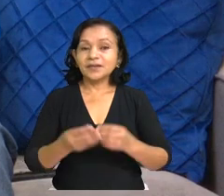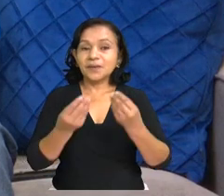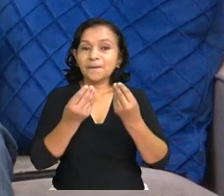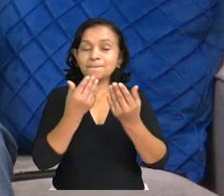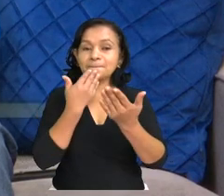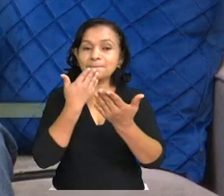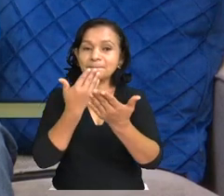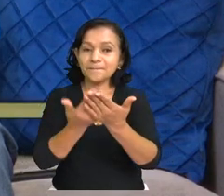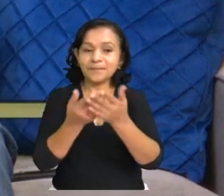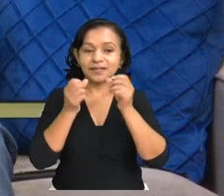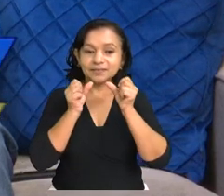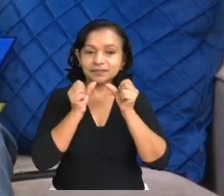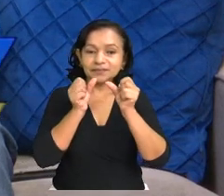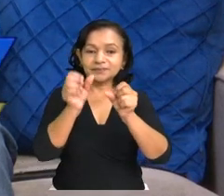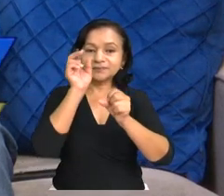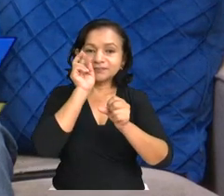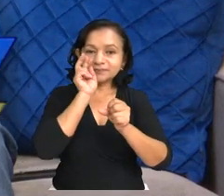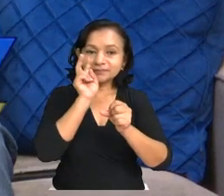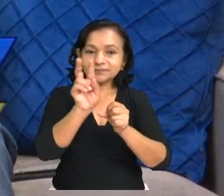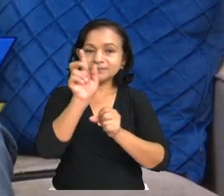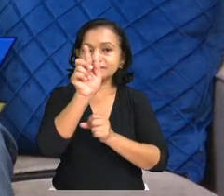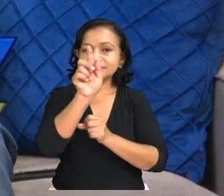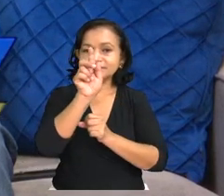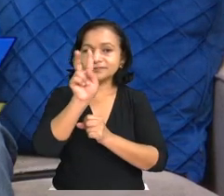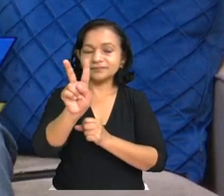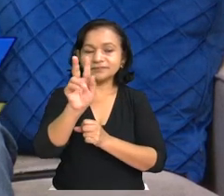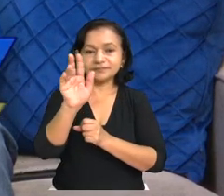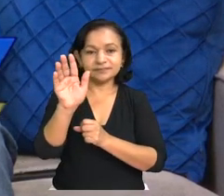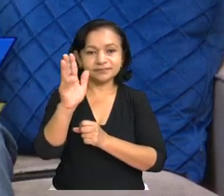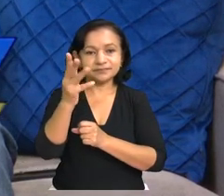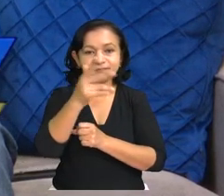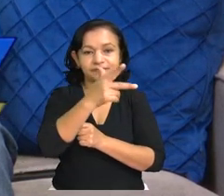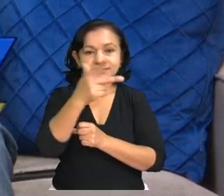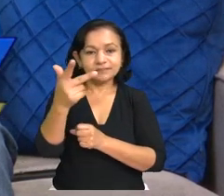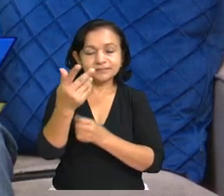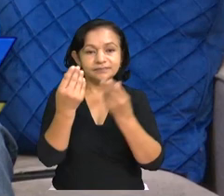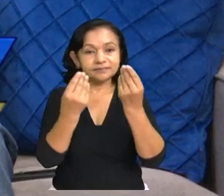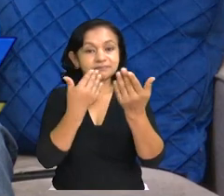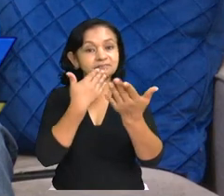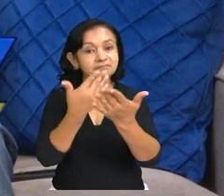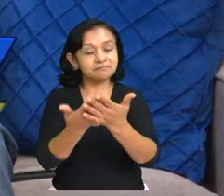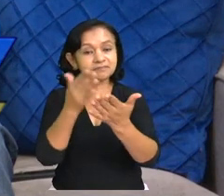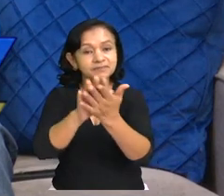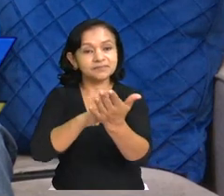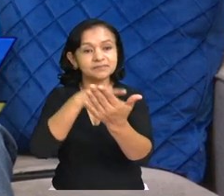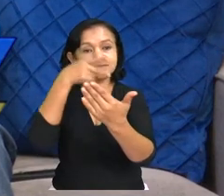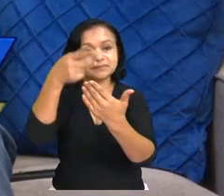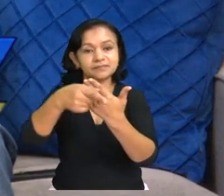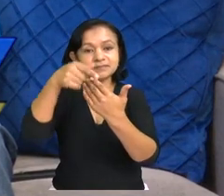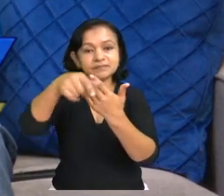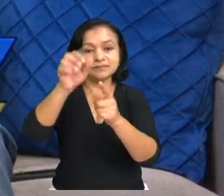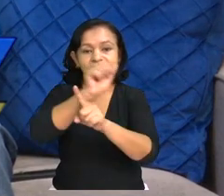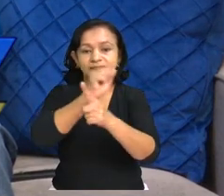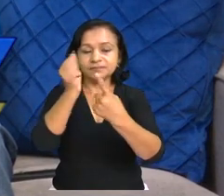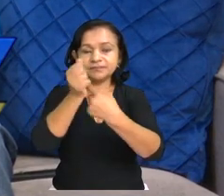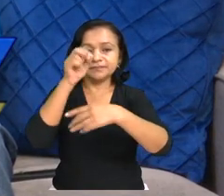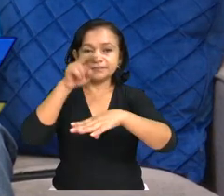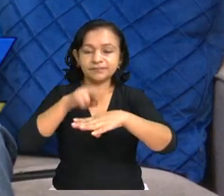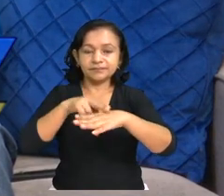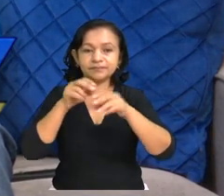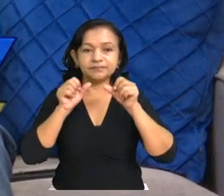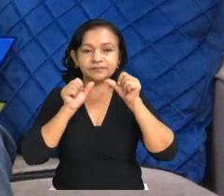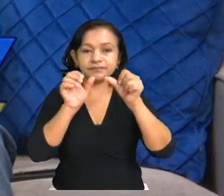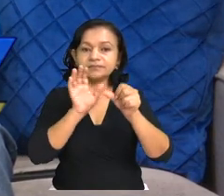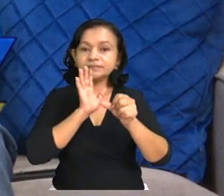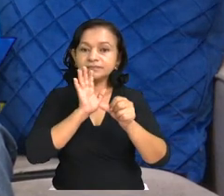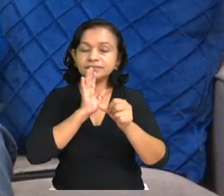Muchísimas gracias por continuar en sintonía del canal parlamentario y muchísimas gracias por continuar acompañándonos en su programa desde el Parlamento. Continuamos nuestra conversación que